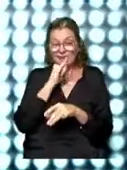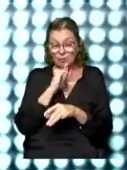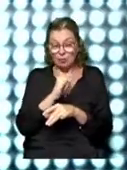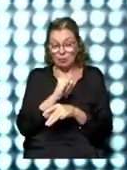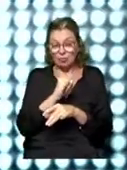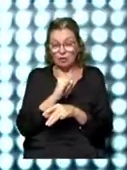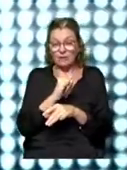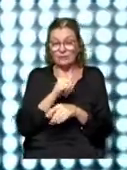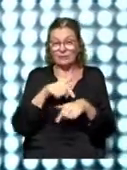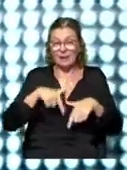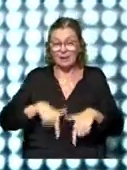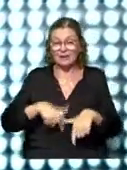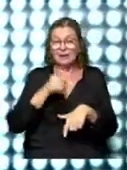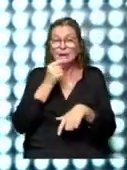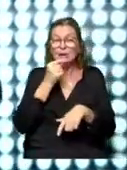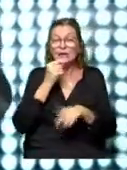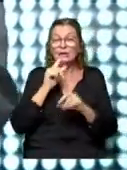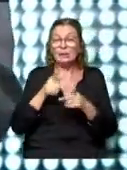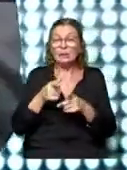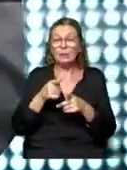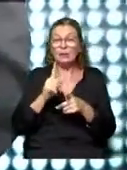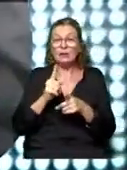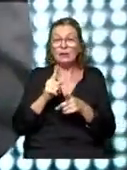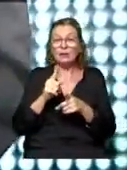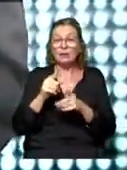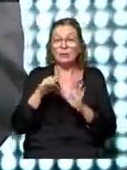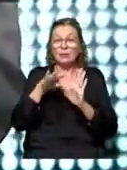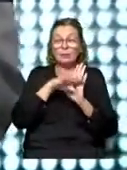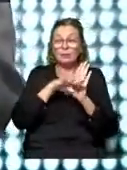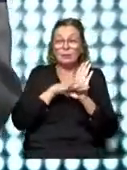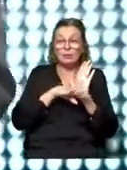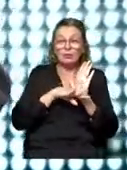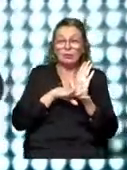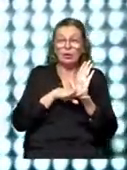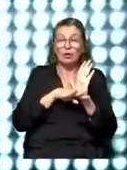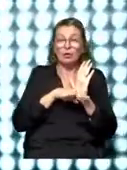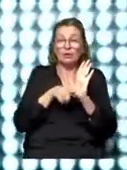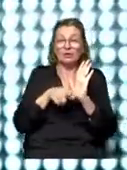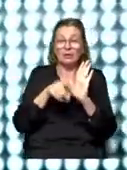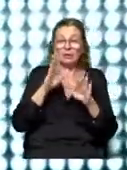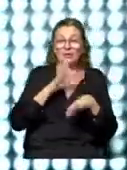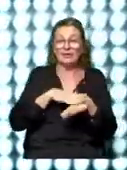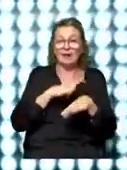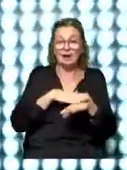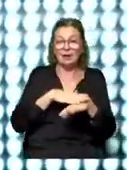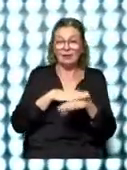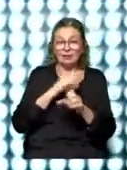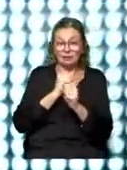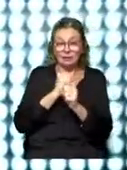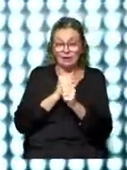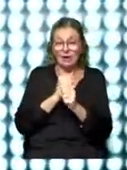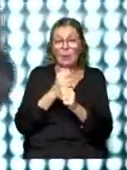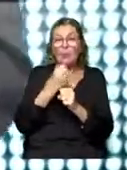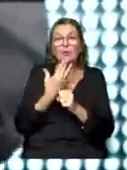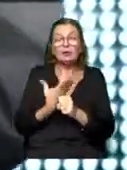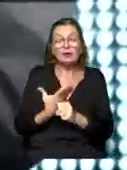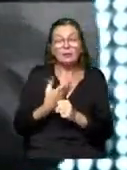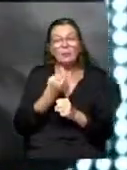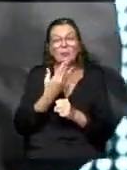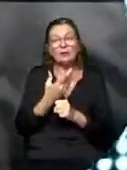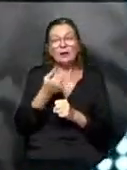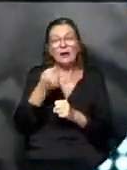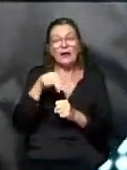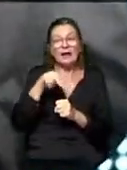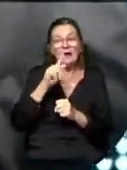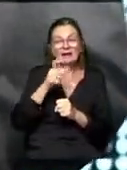y al Ministerio del Interior, por incumplimiento contumaz de los deberes de sus funcionarios. ¿Por qué? Justamente porque Ángela